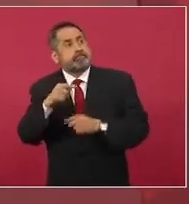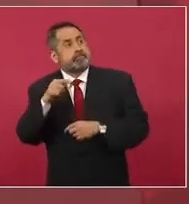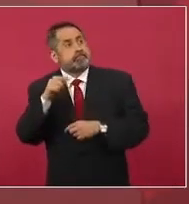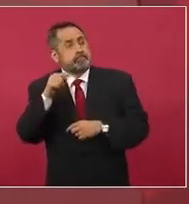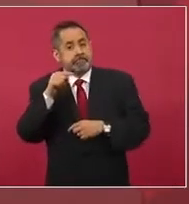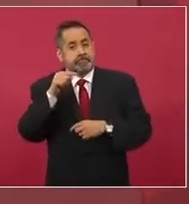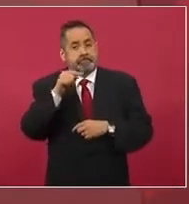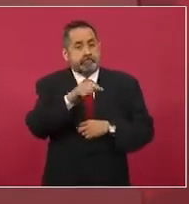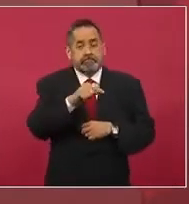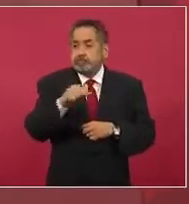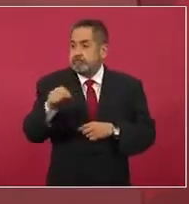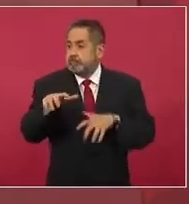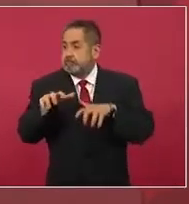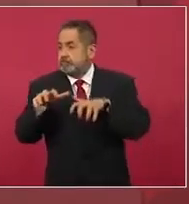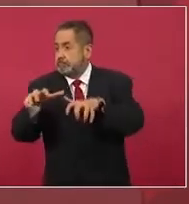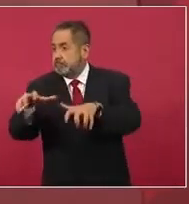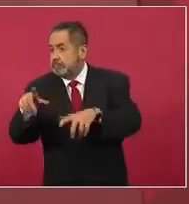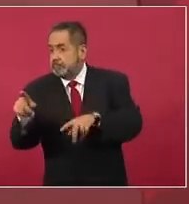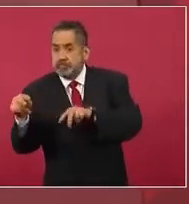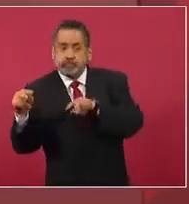donde se hinque el pueblo.